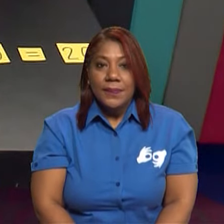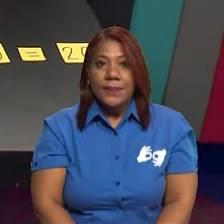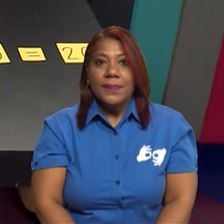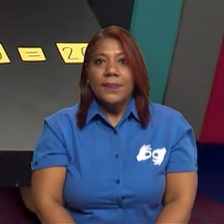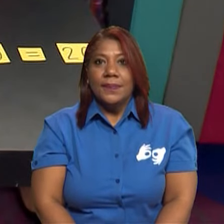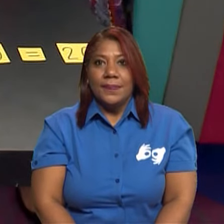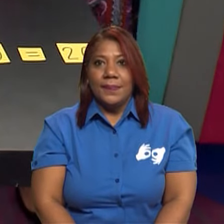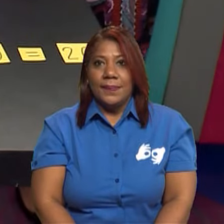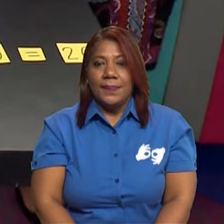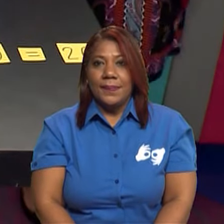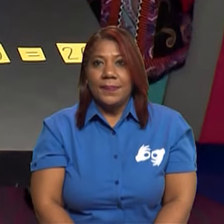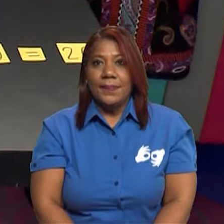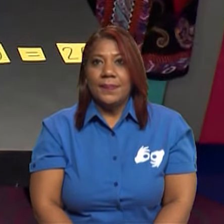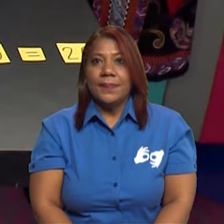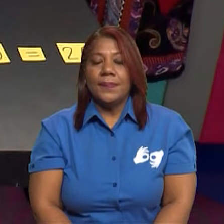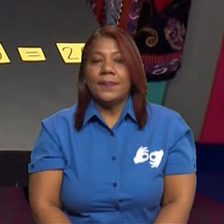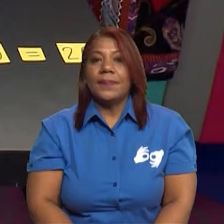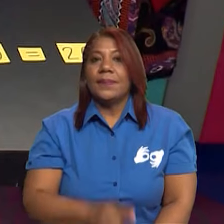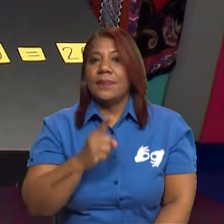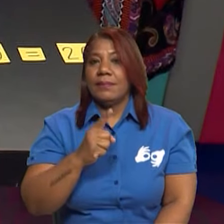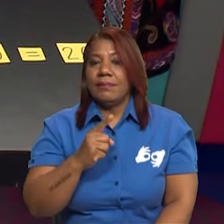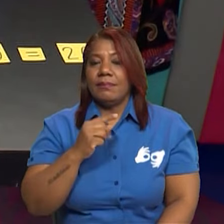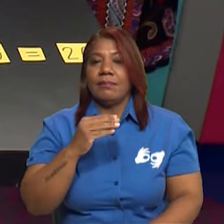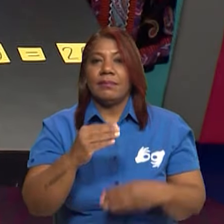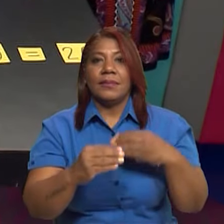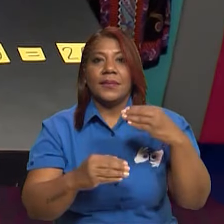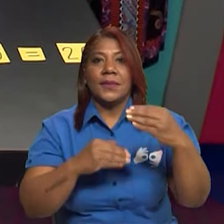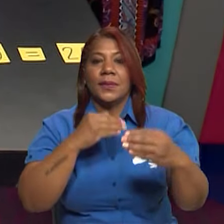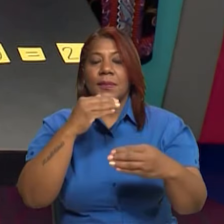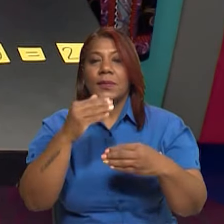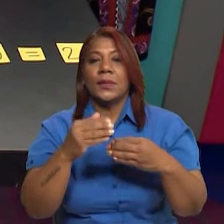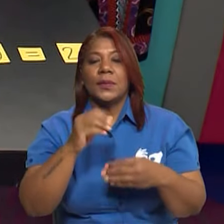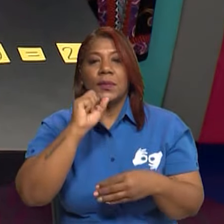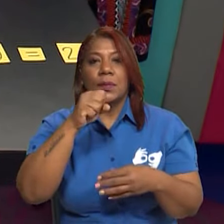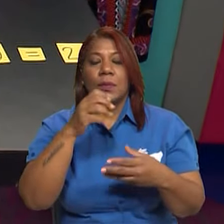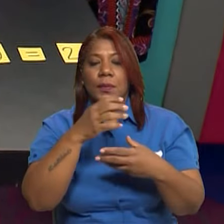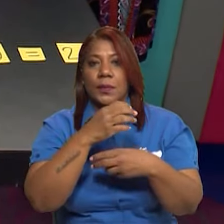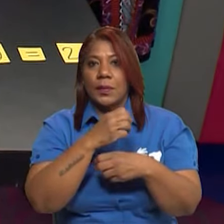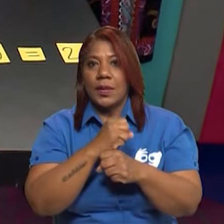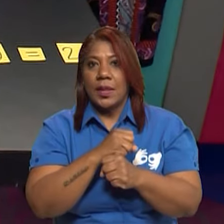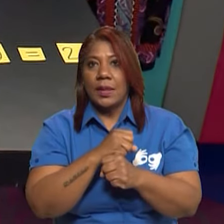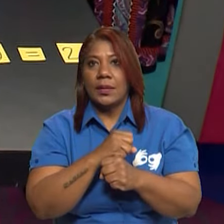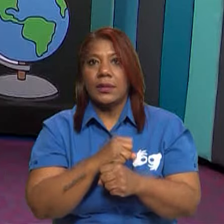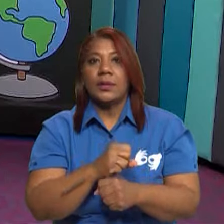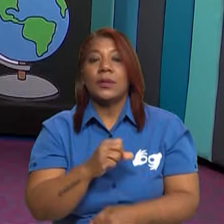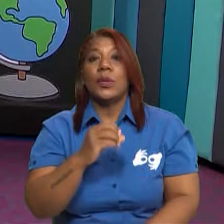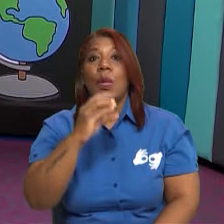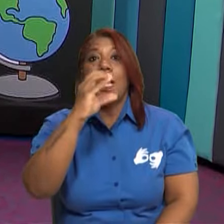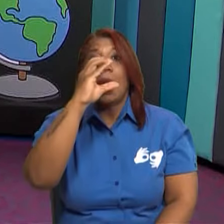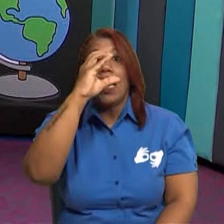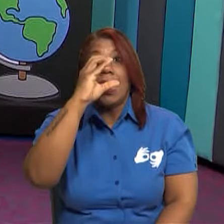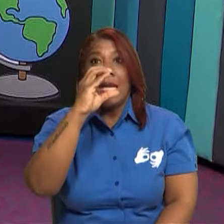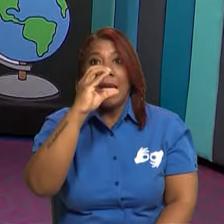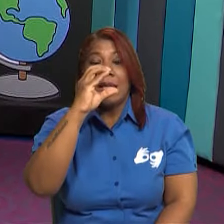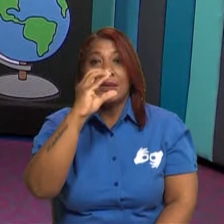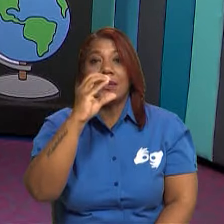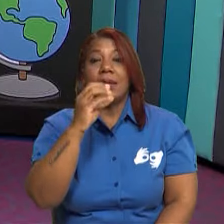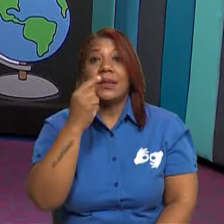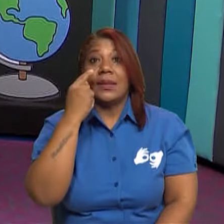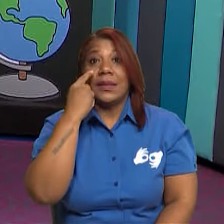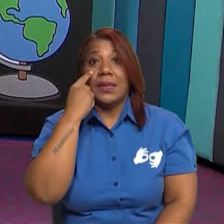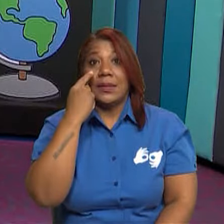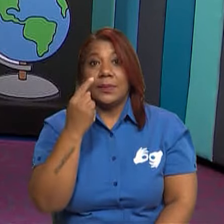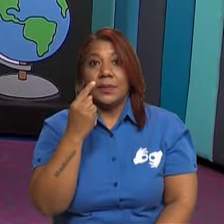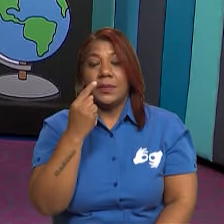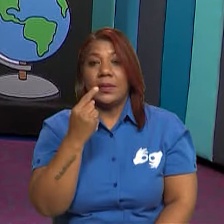bien. Estos mismos procesos se pueden hacer también con las centenas. En la siguiente situación,